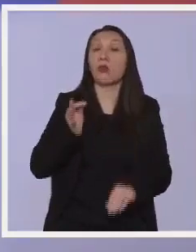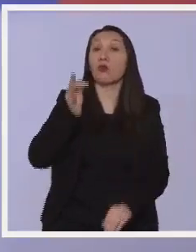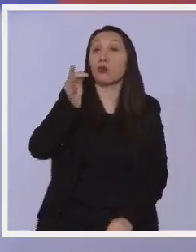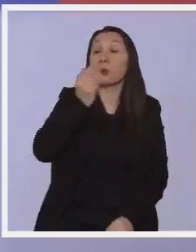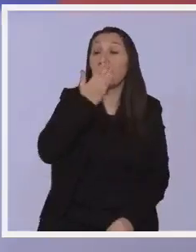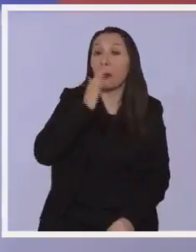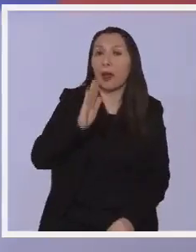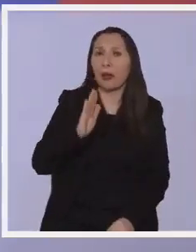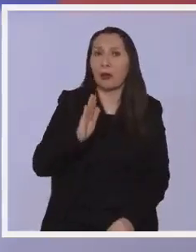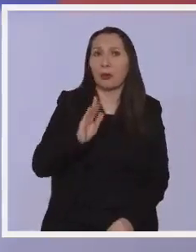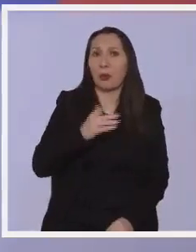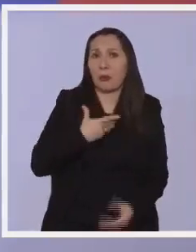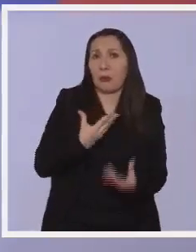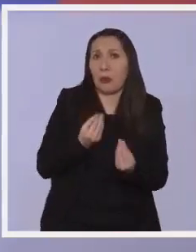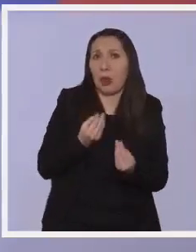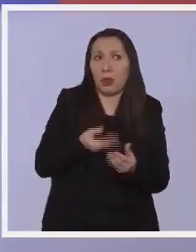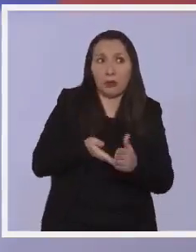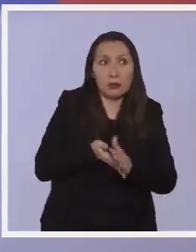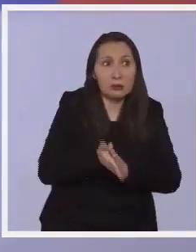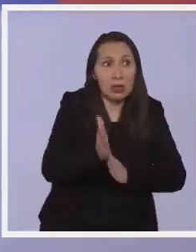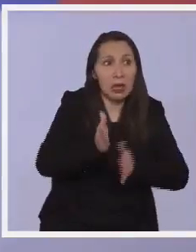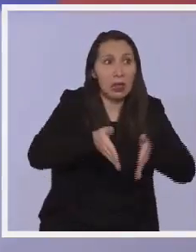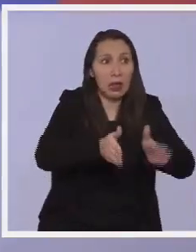mejor si tienen miedo a salir a la calle, es lo más básico.